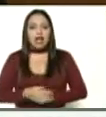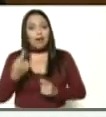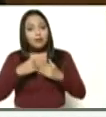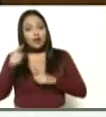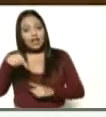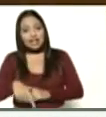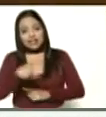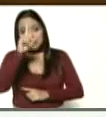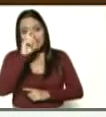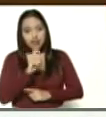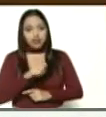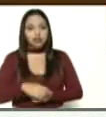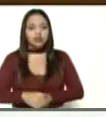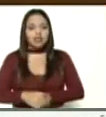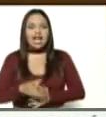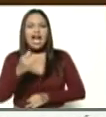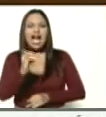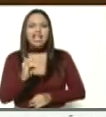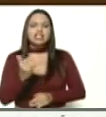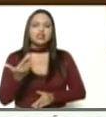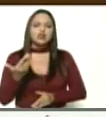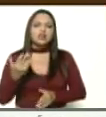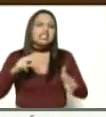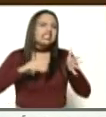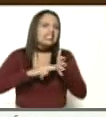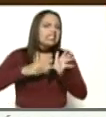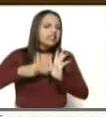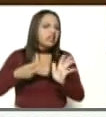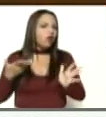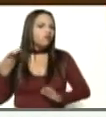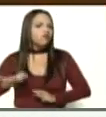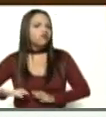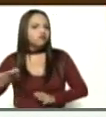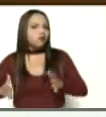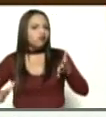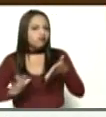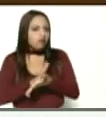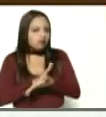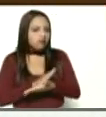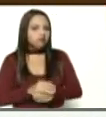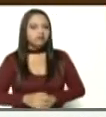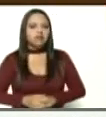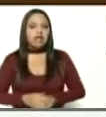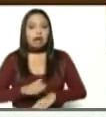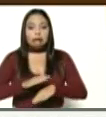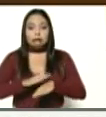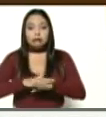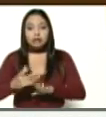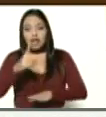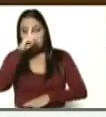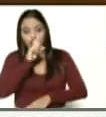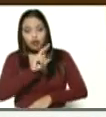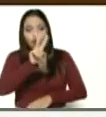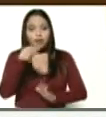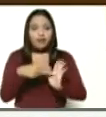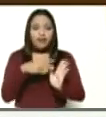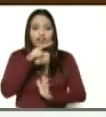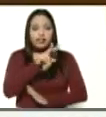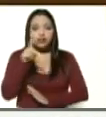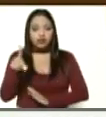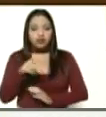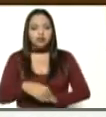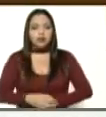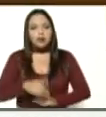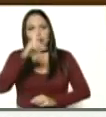año le da un significado muy especial, porque es el año 2021,